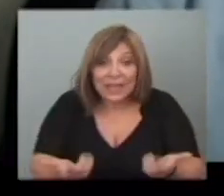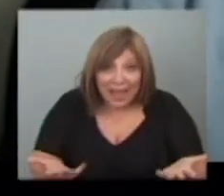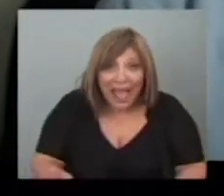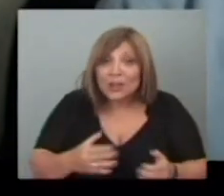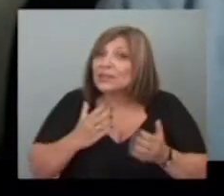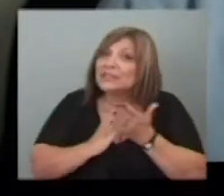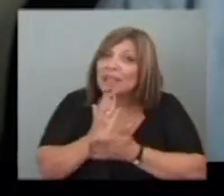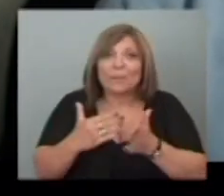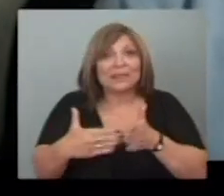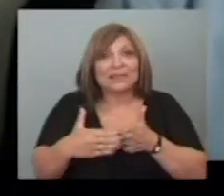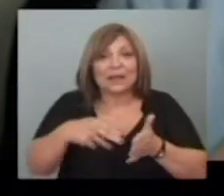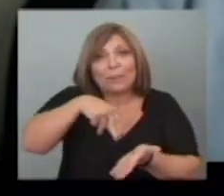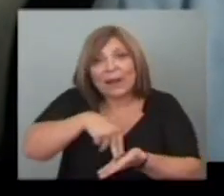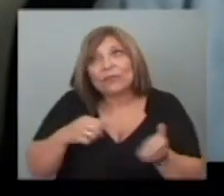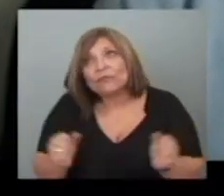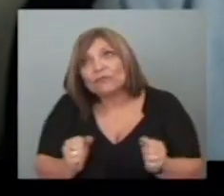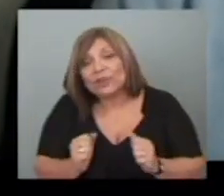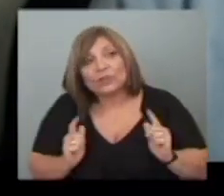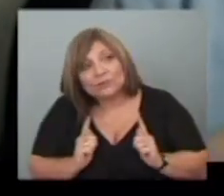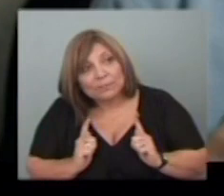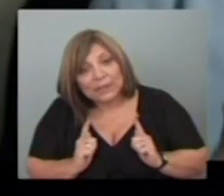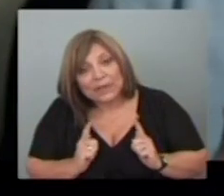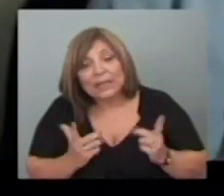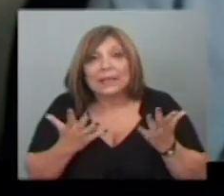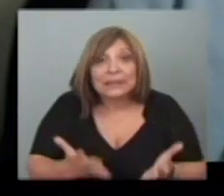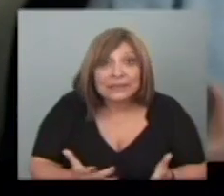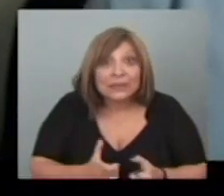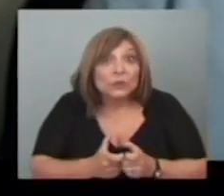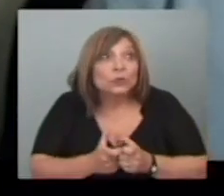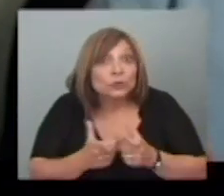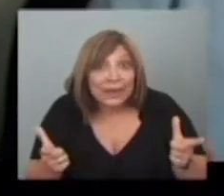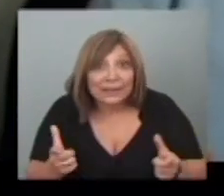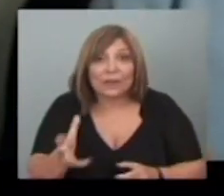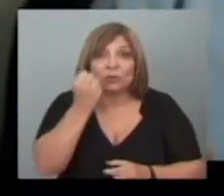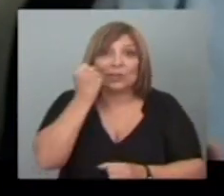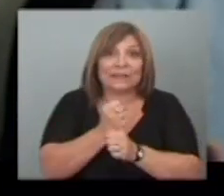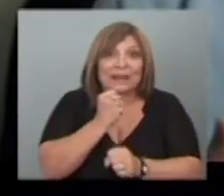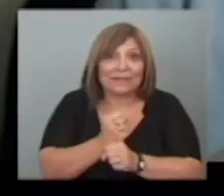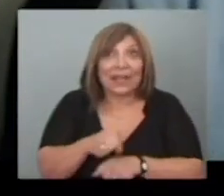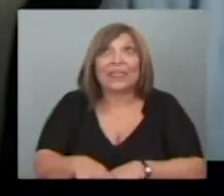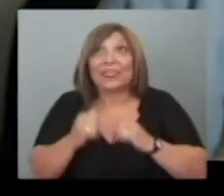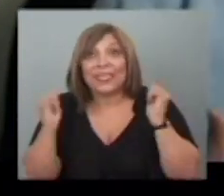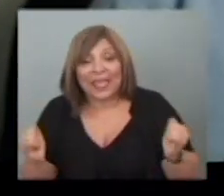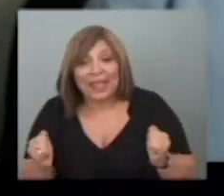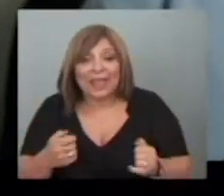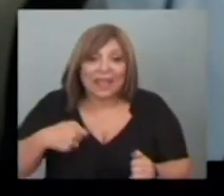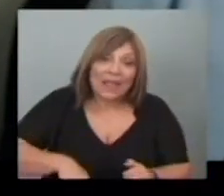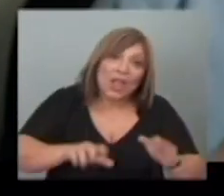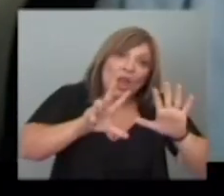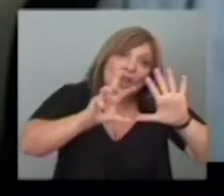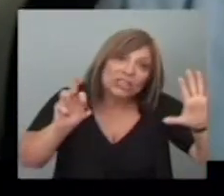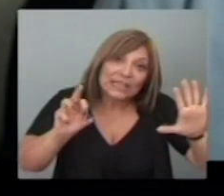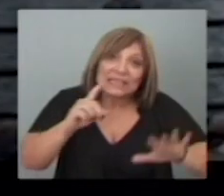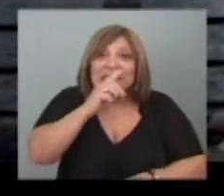en la esquina, parados, al frío, esperando. Y si tienen suerte, consiguen trabajo ese día y pueden ganar entre 80